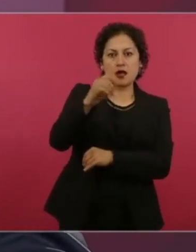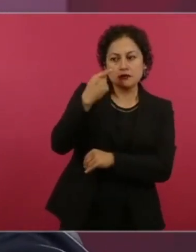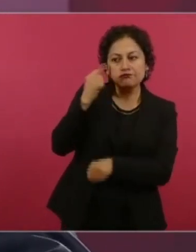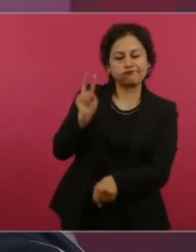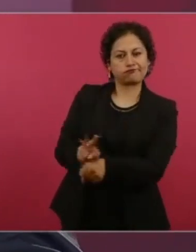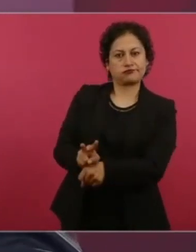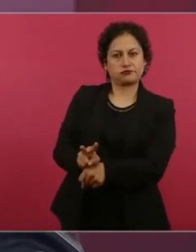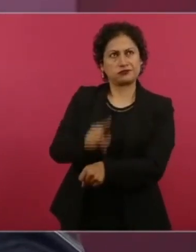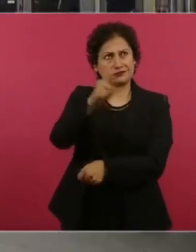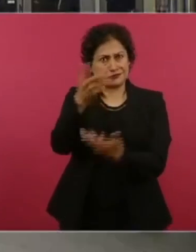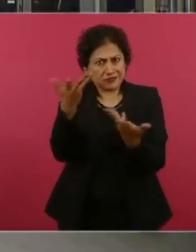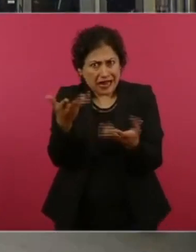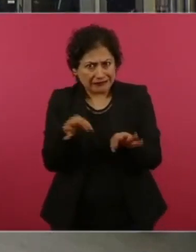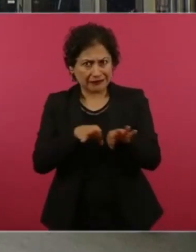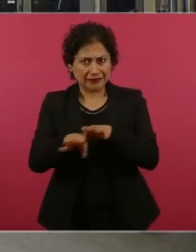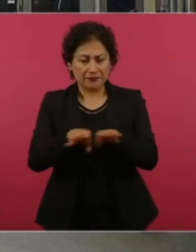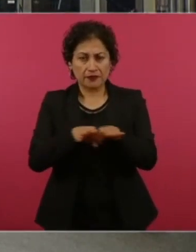como